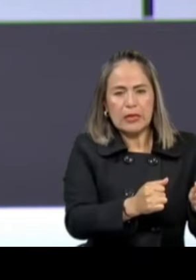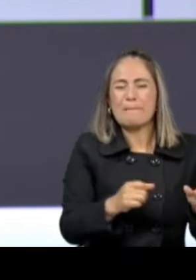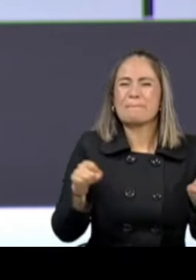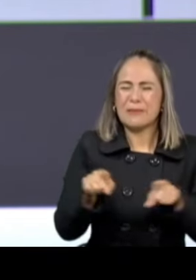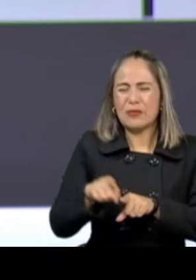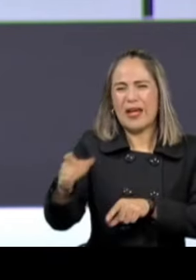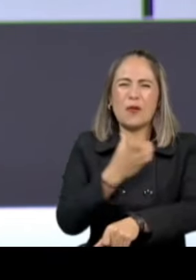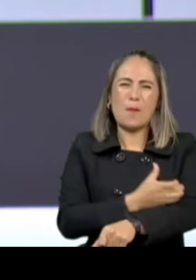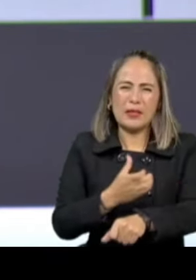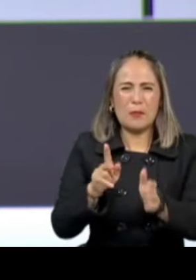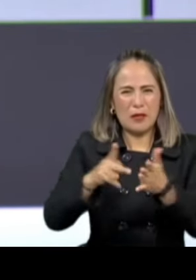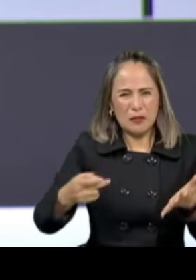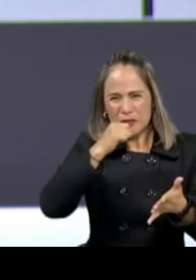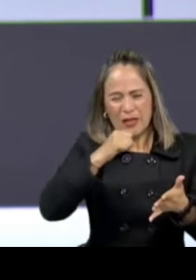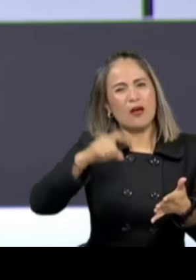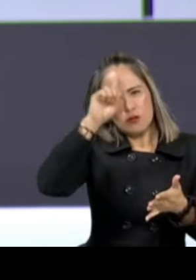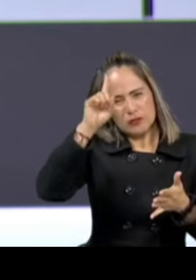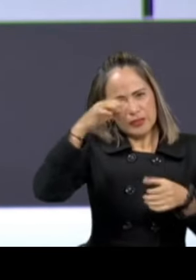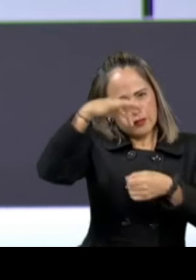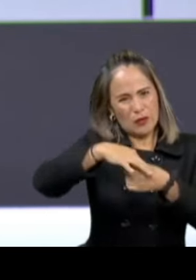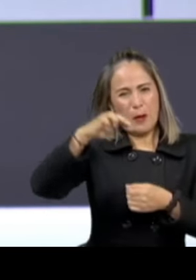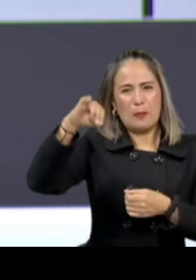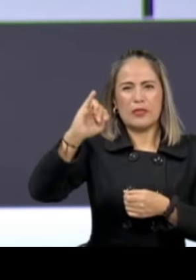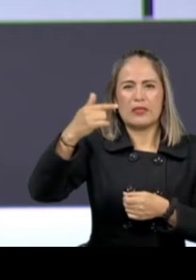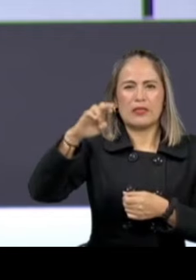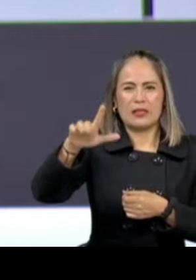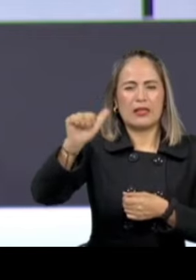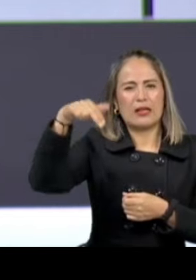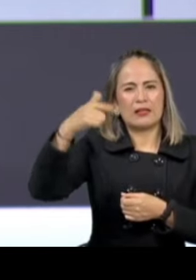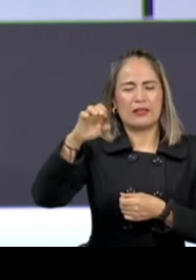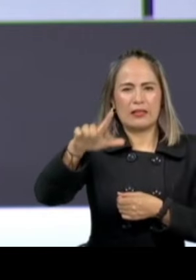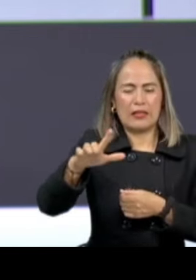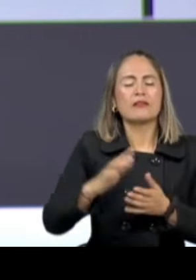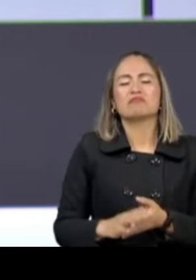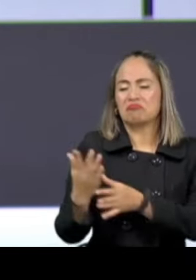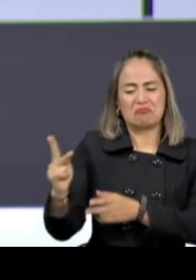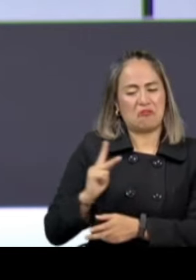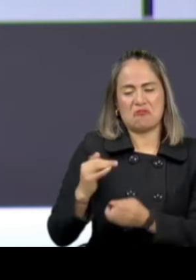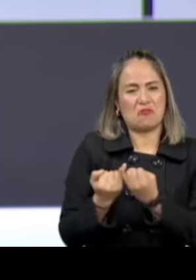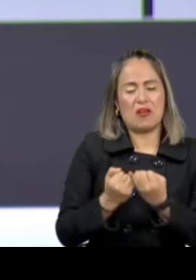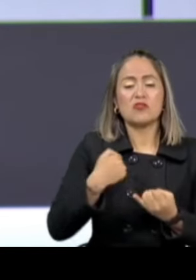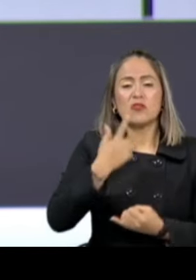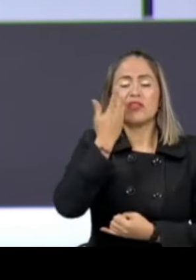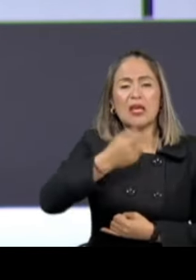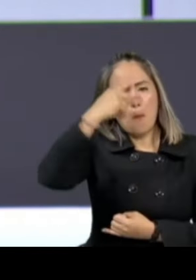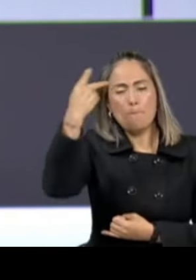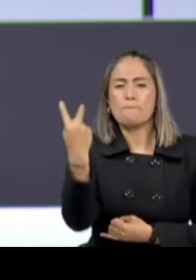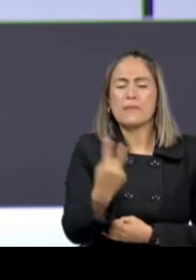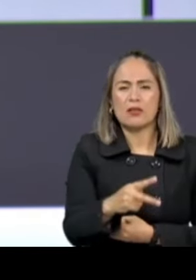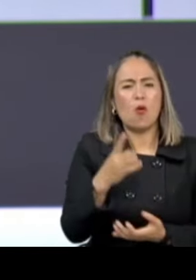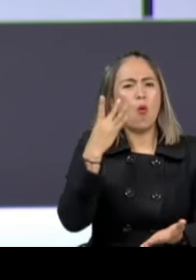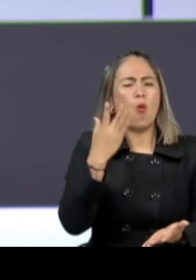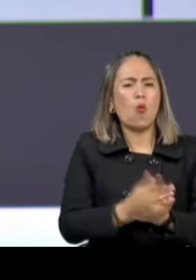el gran periodista y consejero electoral Miguel Ángel granado Chiapa Yo solo quiero un México donde no solo se puede